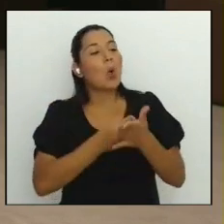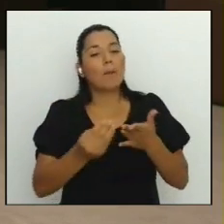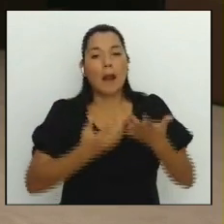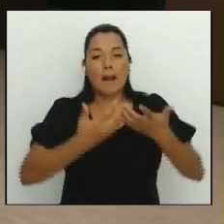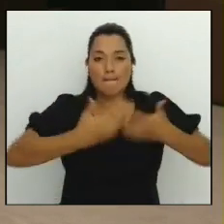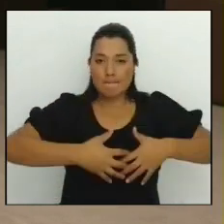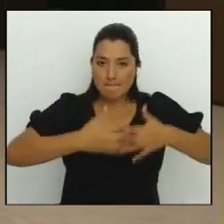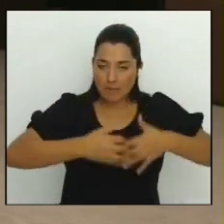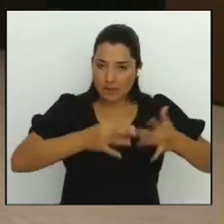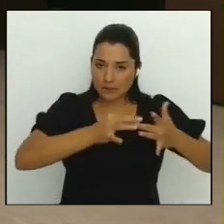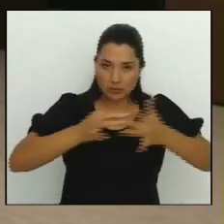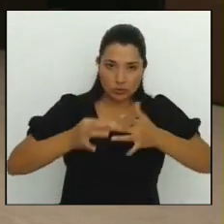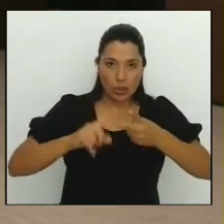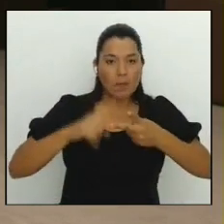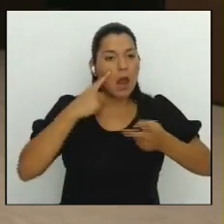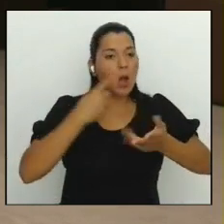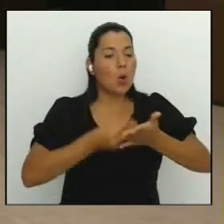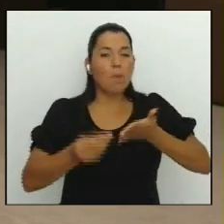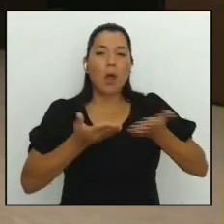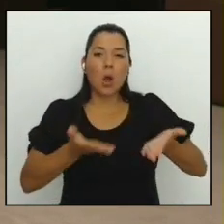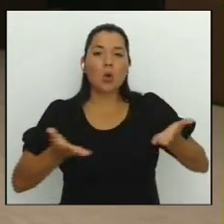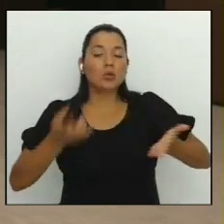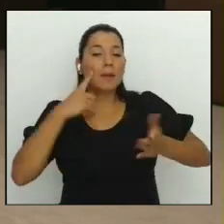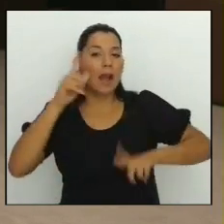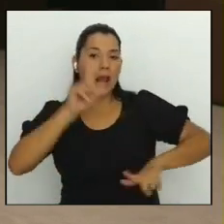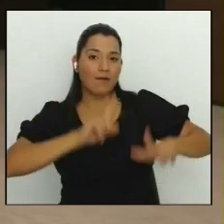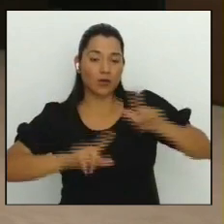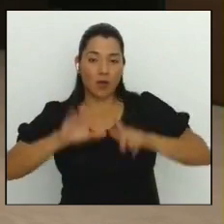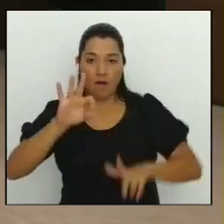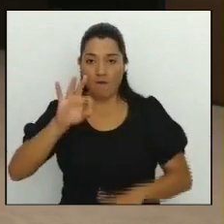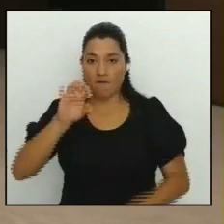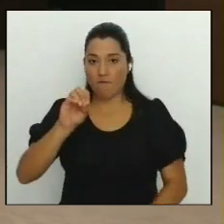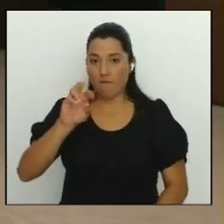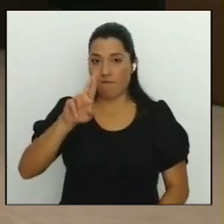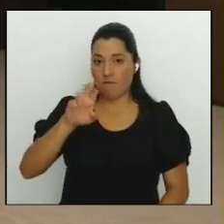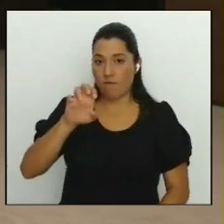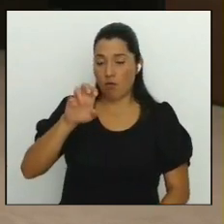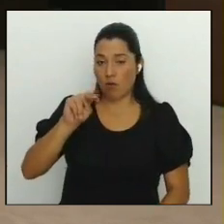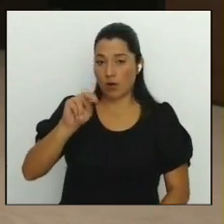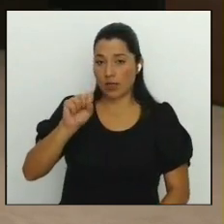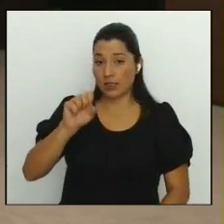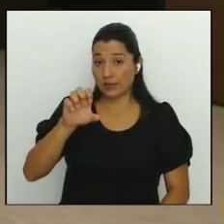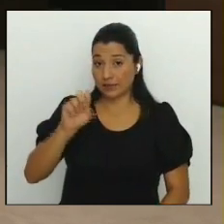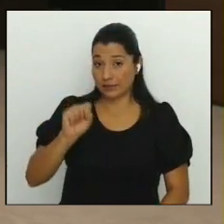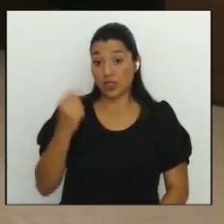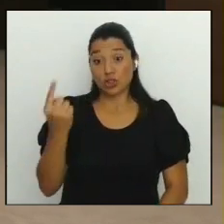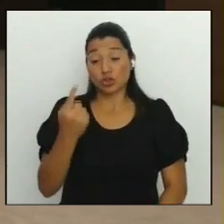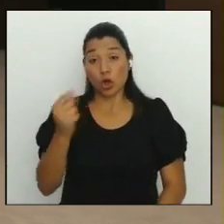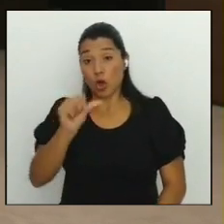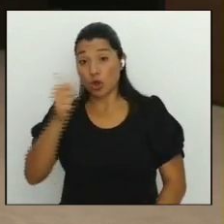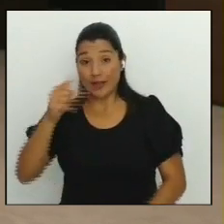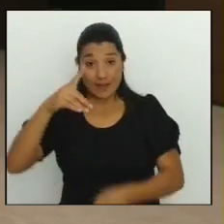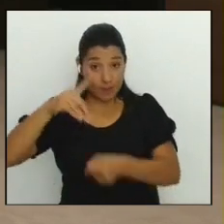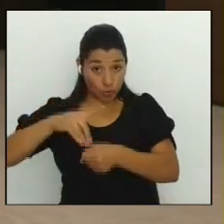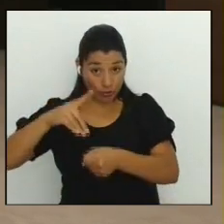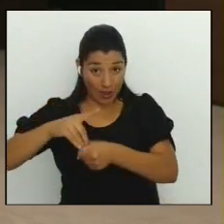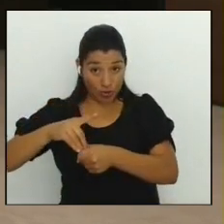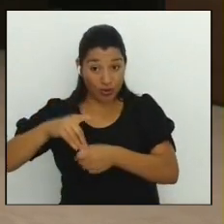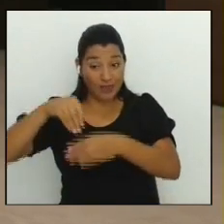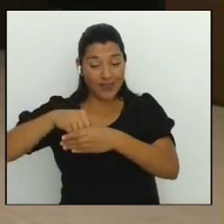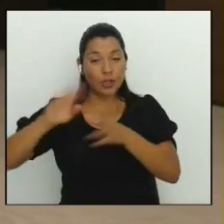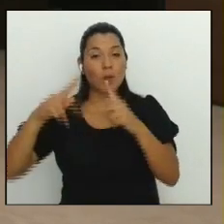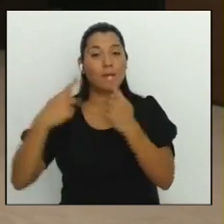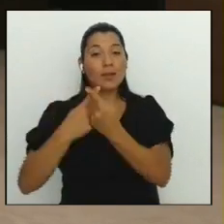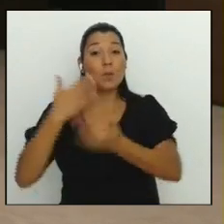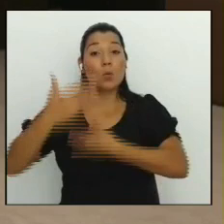ciencias forenses, por ejemplo. Solo 10 diputados, los de la bancada oficialista, fueron los que votaron en contra de que se agilizara el paso